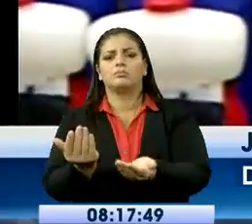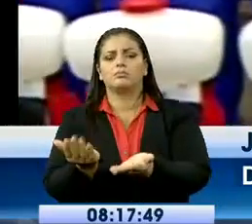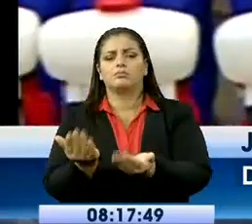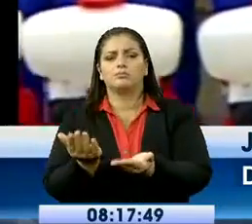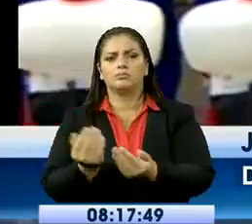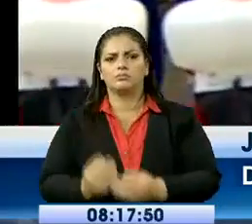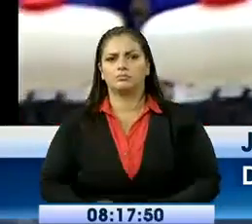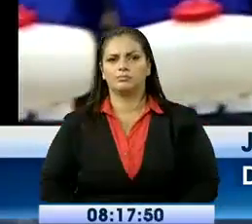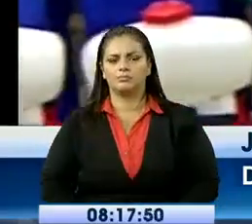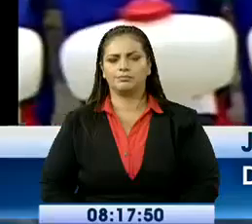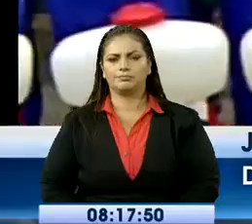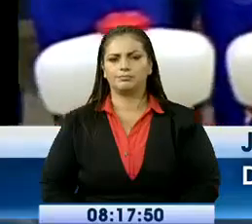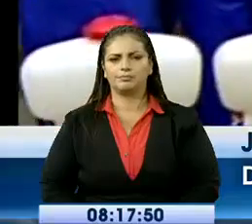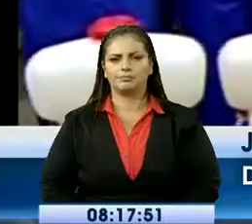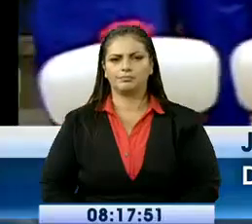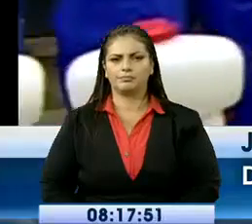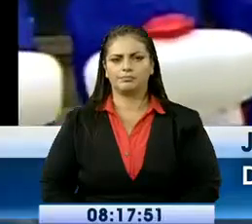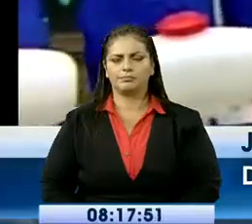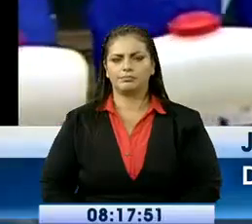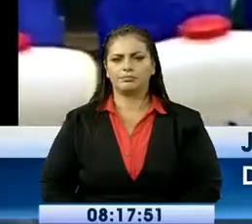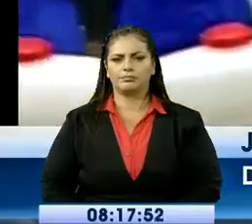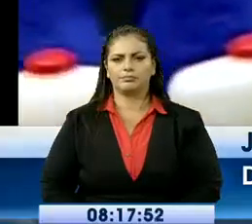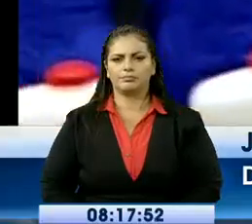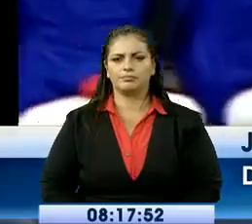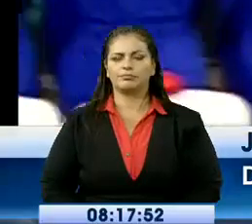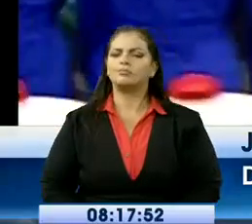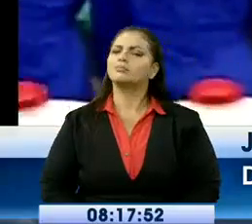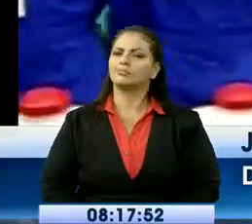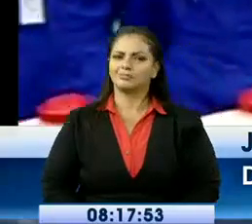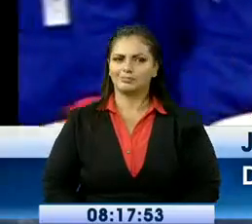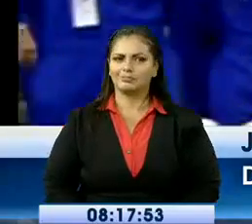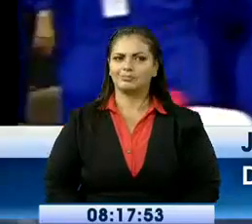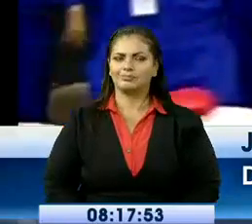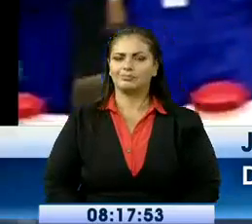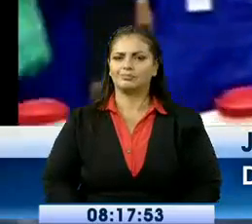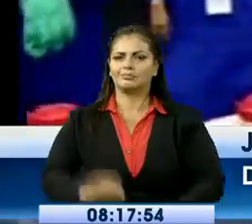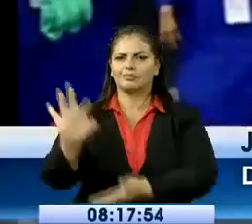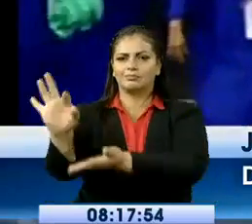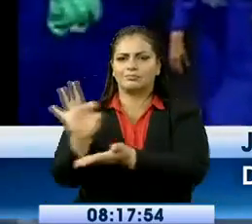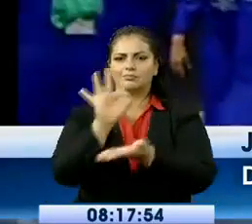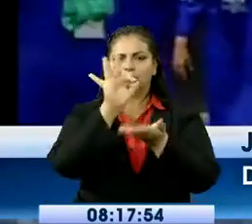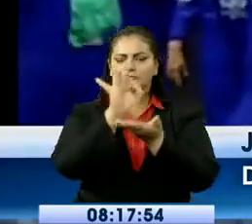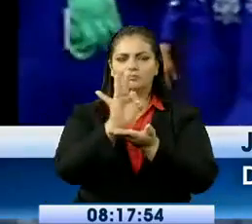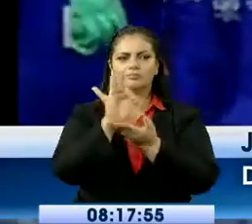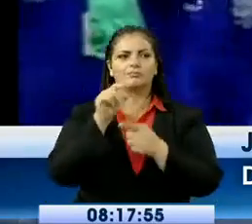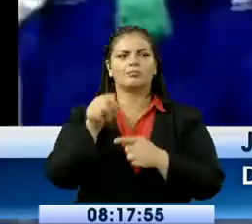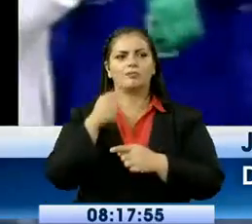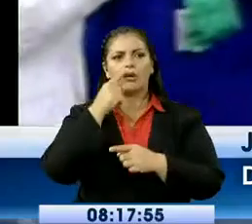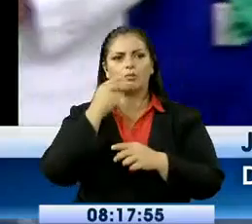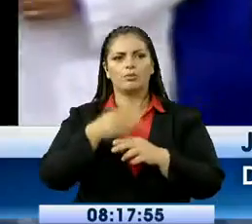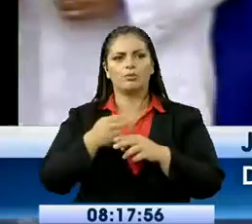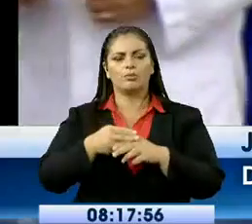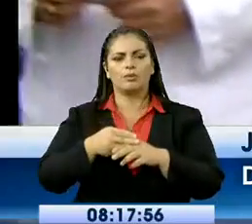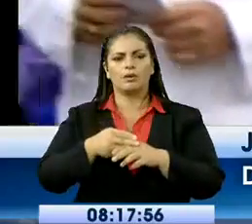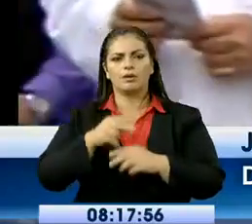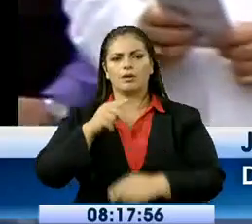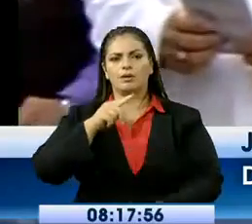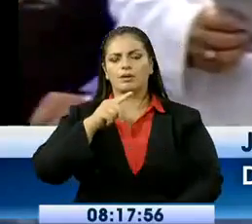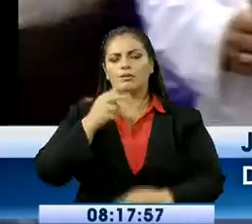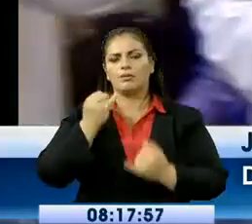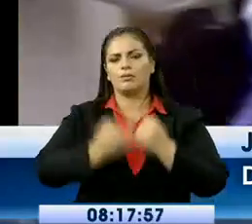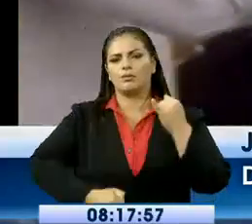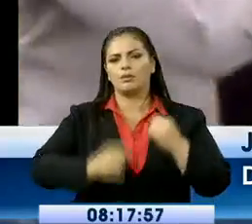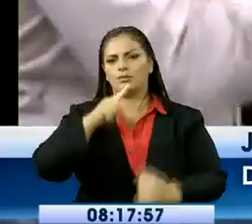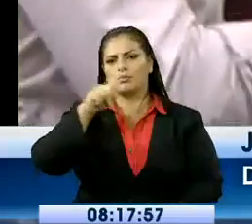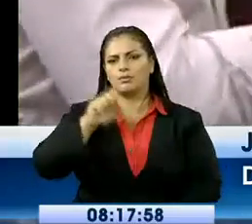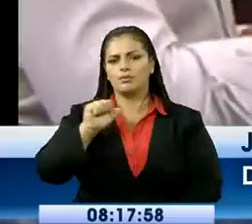mosquitos que se generan. Precisamente vamos a hablar con el representante de esta campaña. Buenos días, doctor Sáenz, ¿no? ¿Cómo le va? Cuéntenos, denos un par de detalles respecto a lo